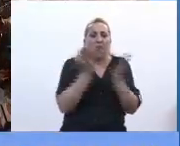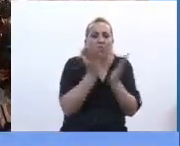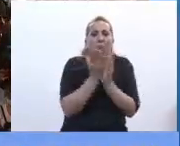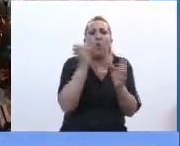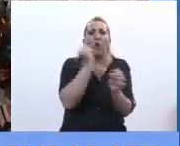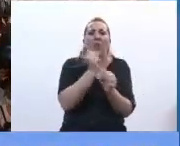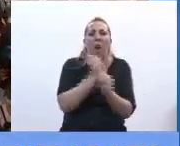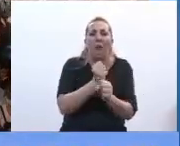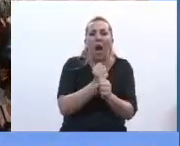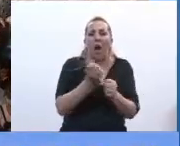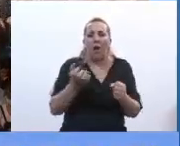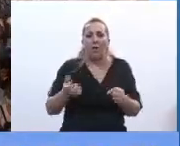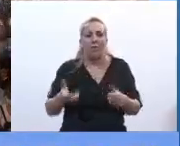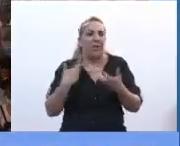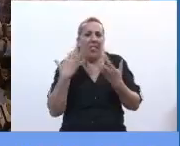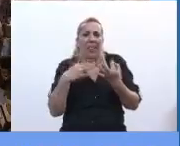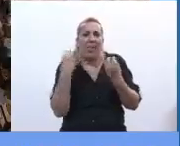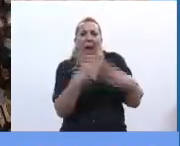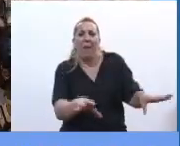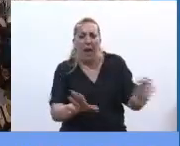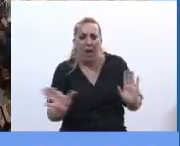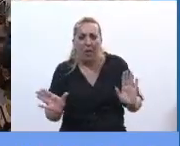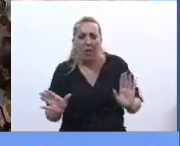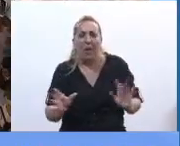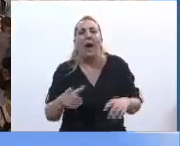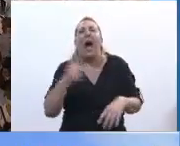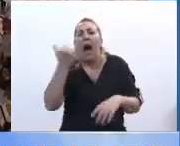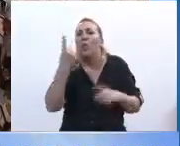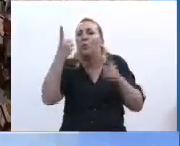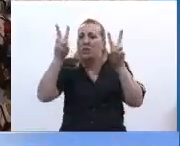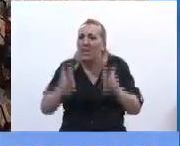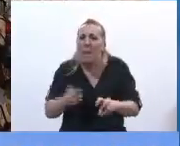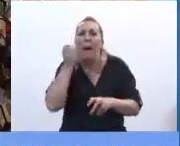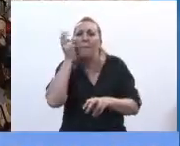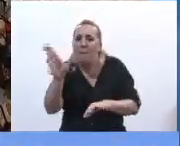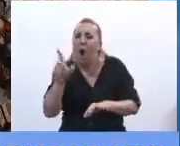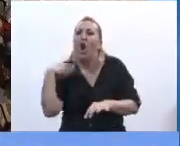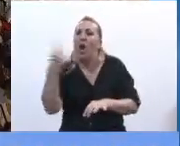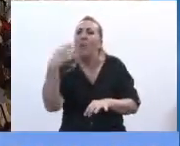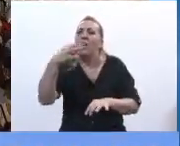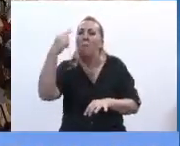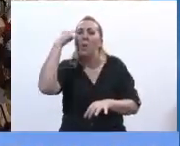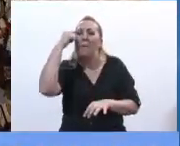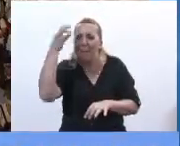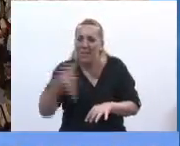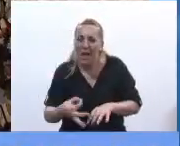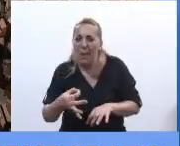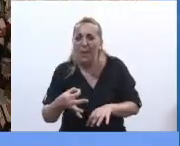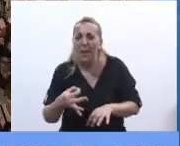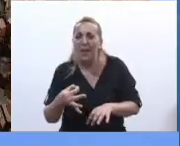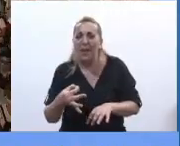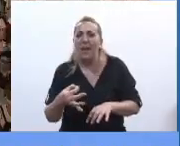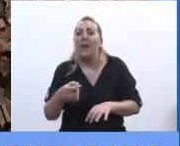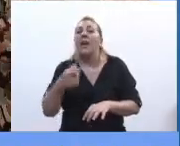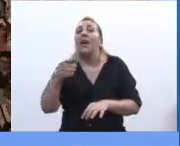trabajo pero existe una cuestión aún más profunda de la cual debemos el consciente dice aquello